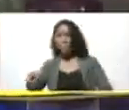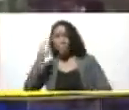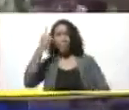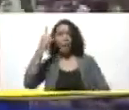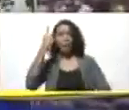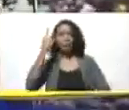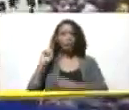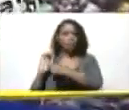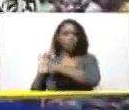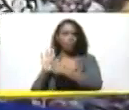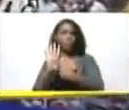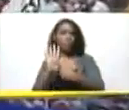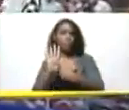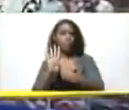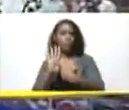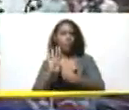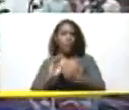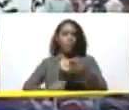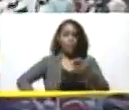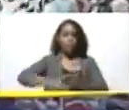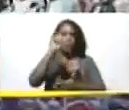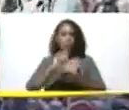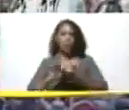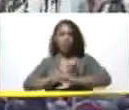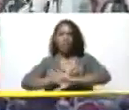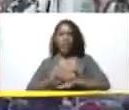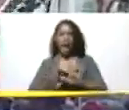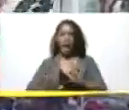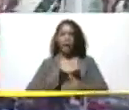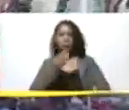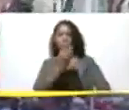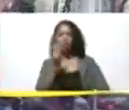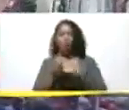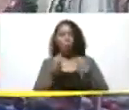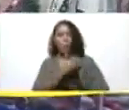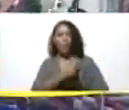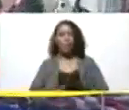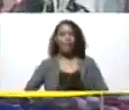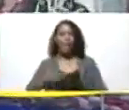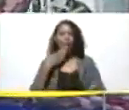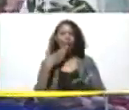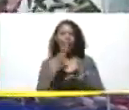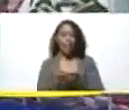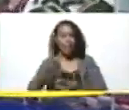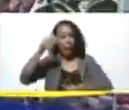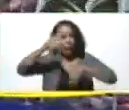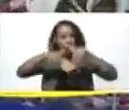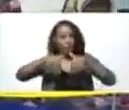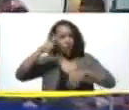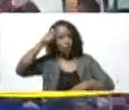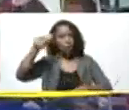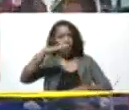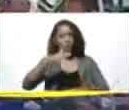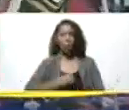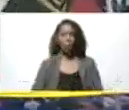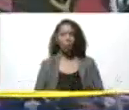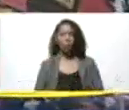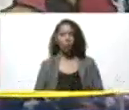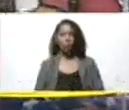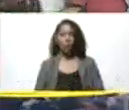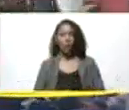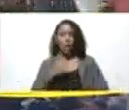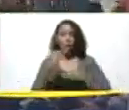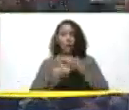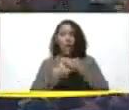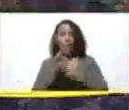decreto que firmó ya como presidente, gracias al voto del pueblo, fue el